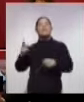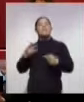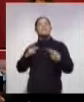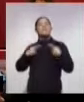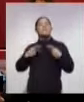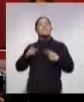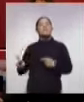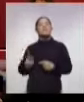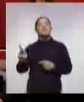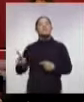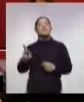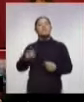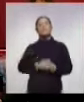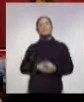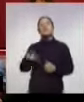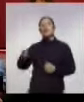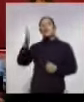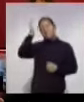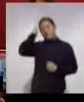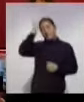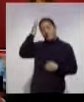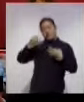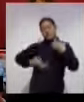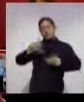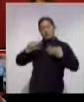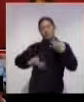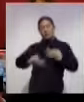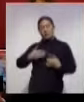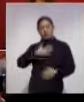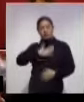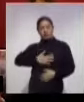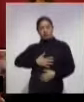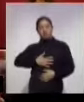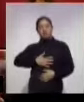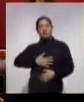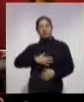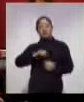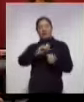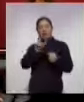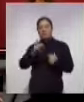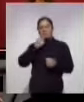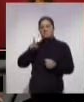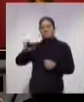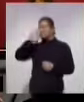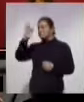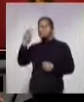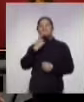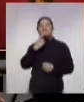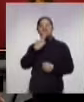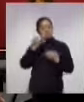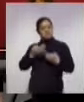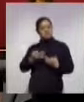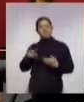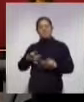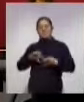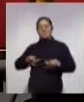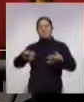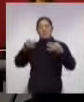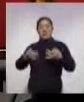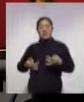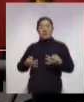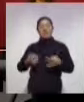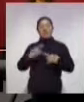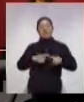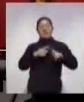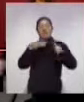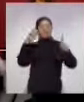propuesta, Arturo Saldívar, ministro presidente de la Suprema Corte de Justicia de la Nación, indicó que es una reforma funcional de gran calado que tiene diversos ejes.